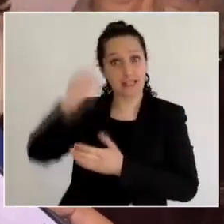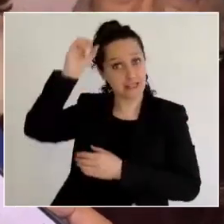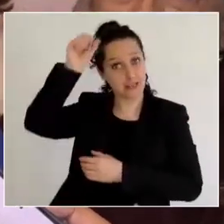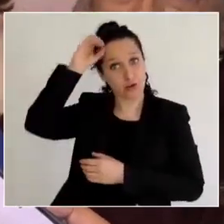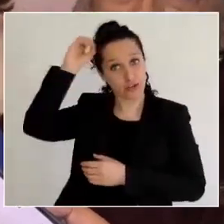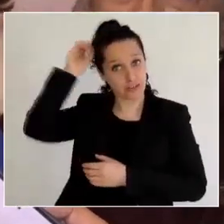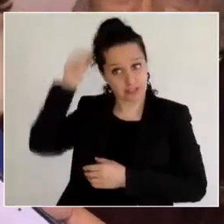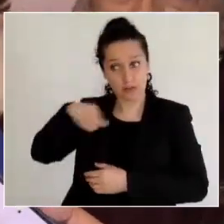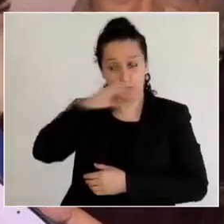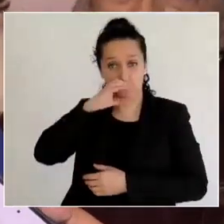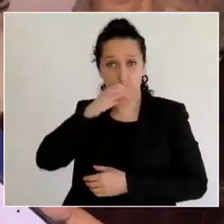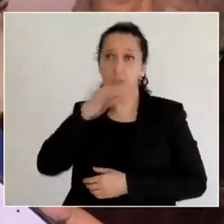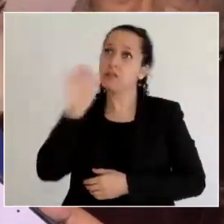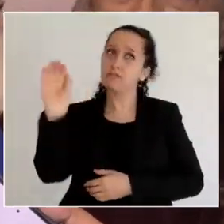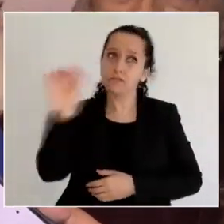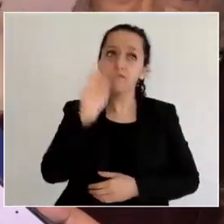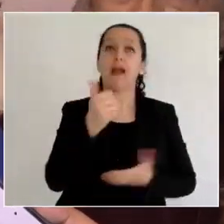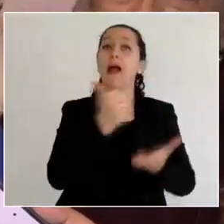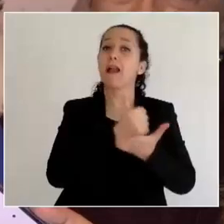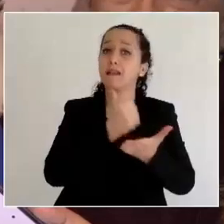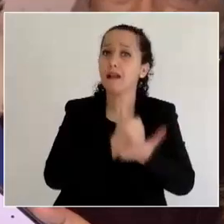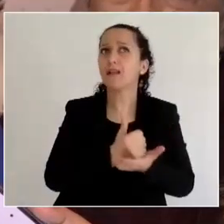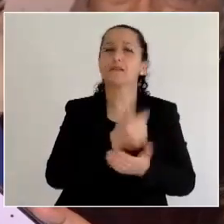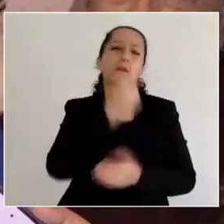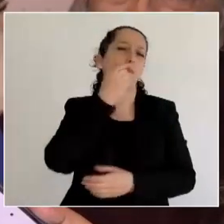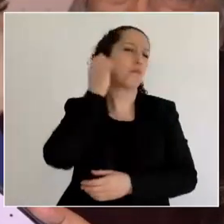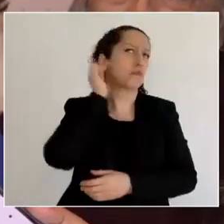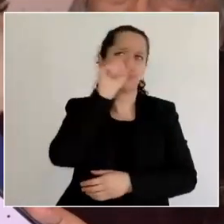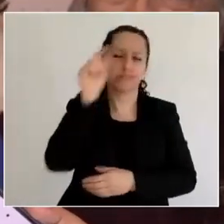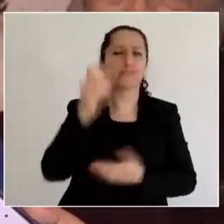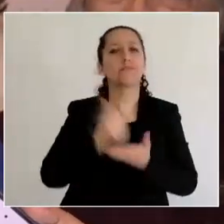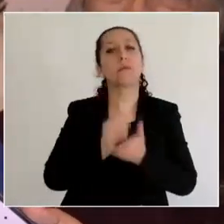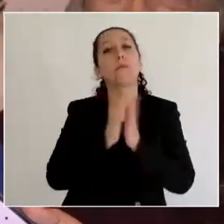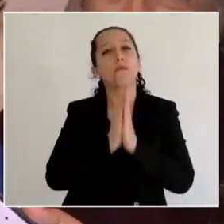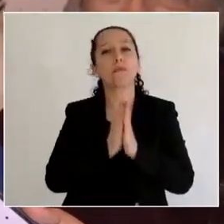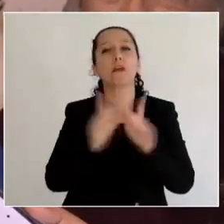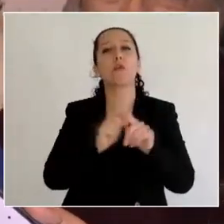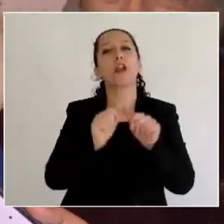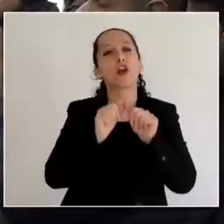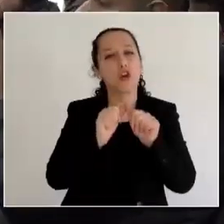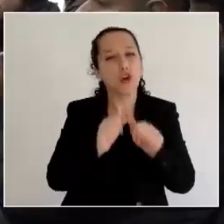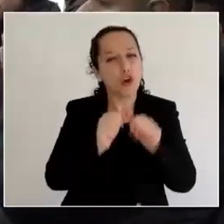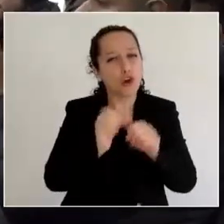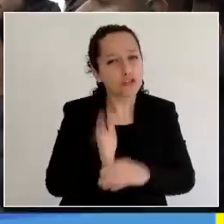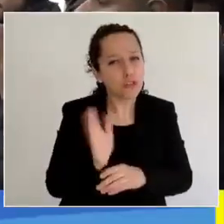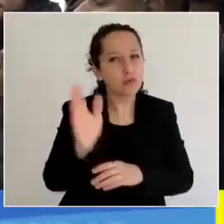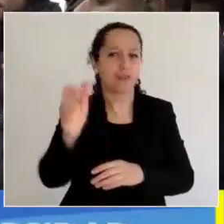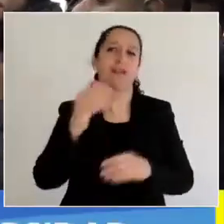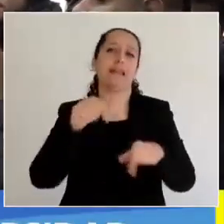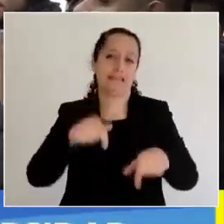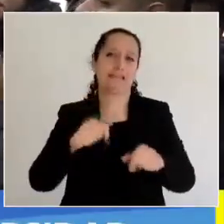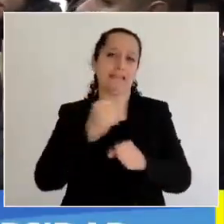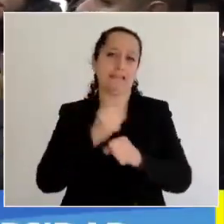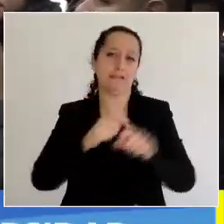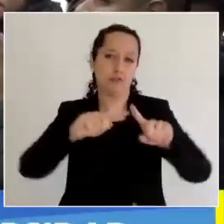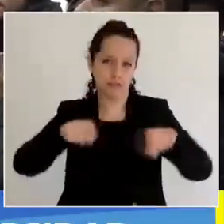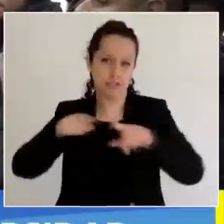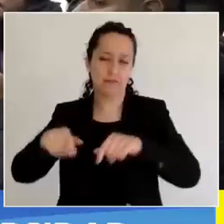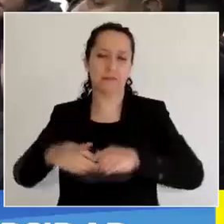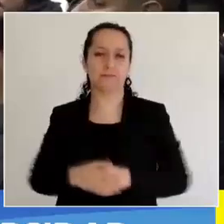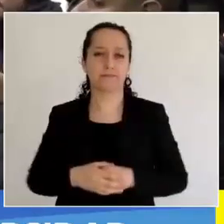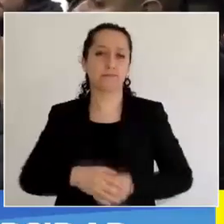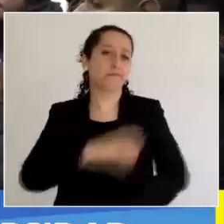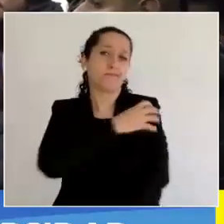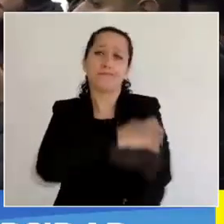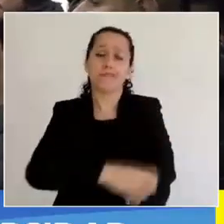un llamado a los alcaldes y alcaldesas a que sigan manteniendo este programa. En el encuentro participaron oficinas desde